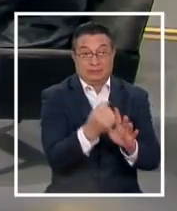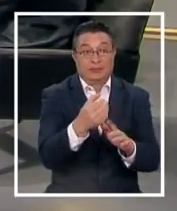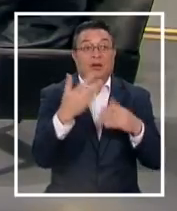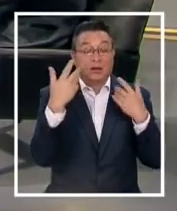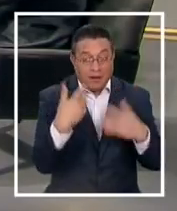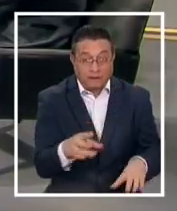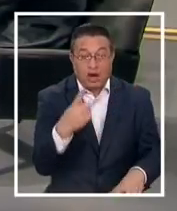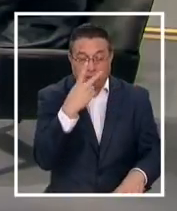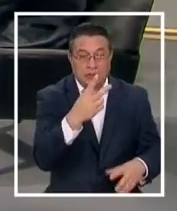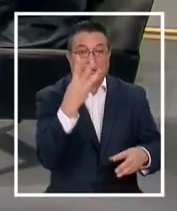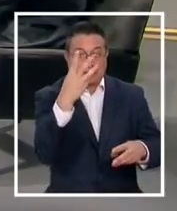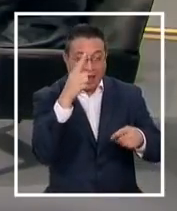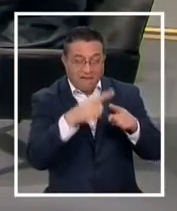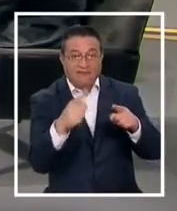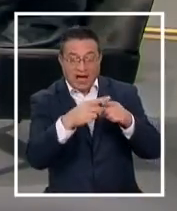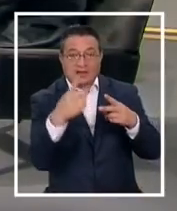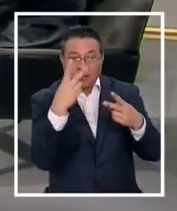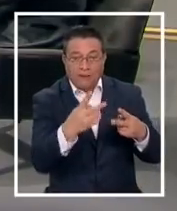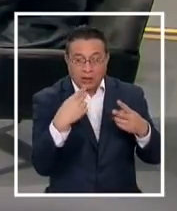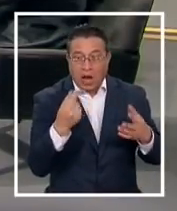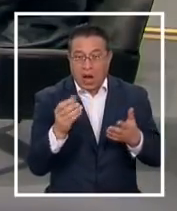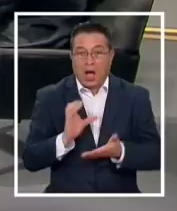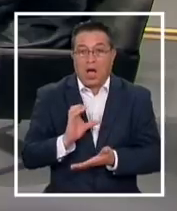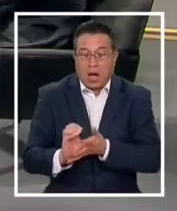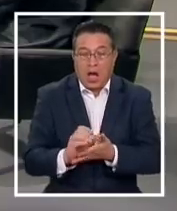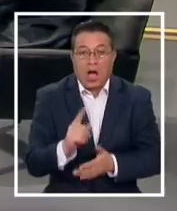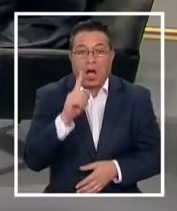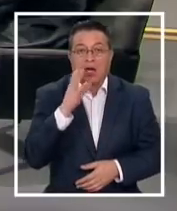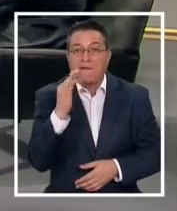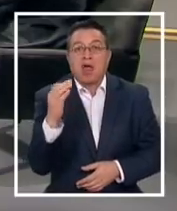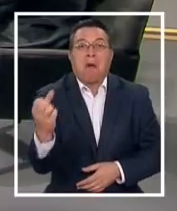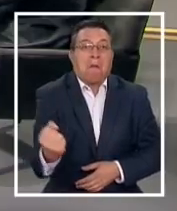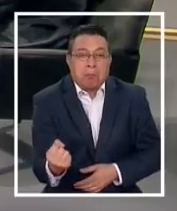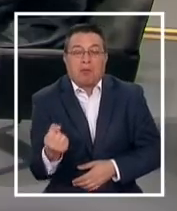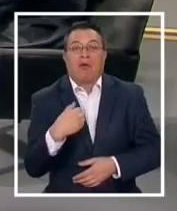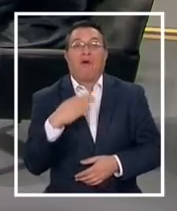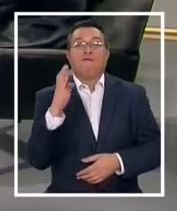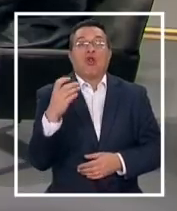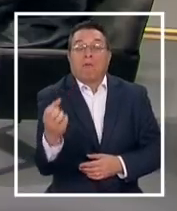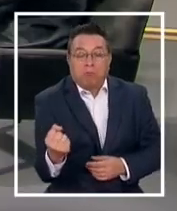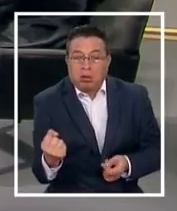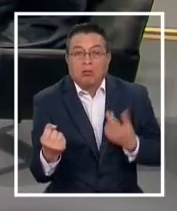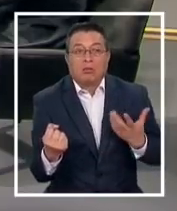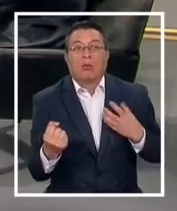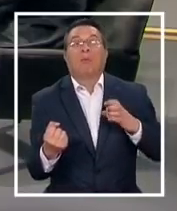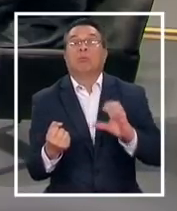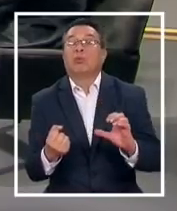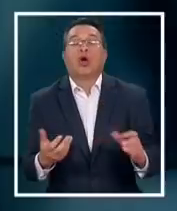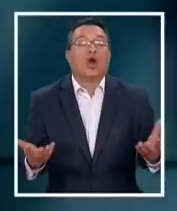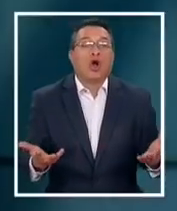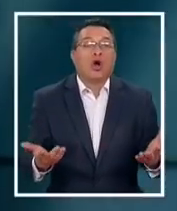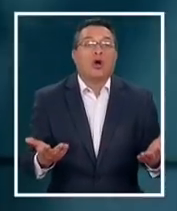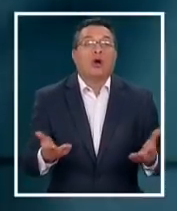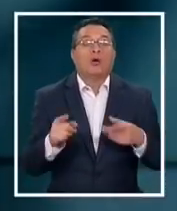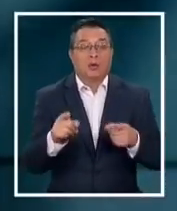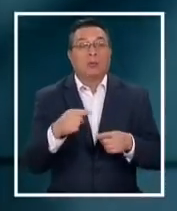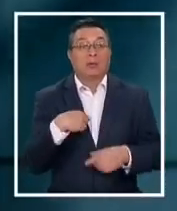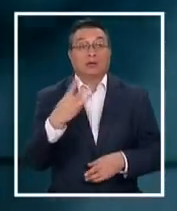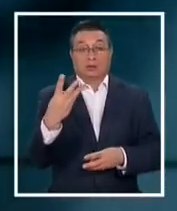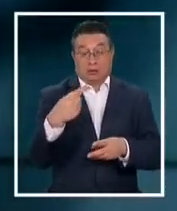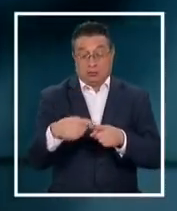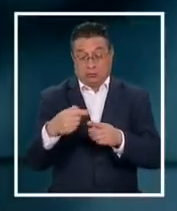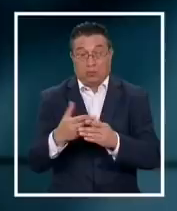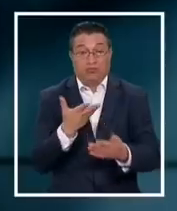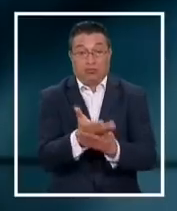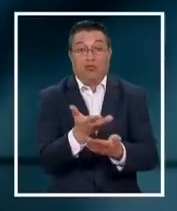vio la película tres veces y como que el gobierno todavía no reaccionara. ¿Cómo no reaccionar? Puso sobre la mesa tres cosas que se